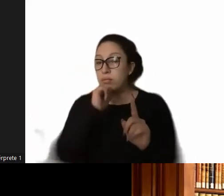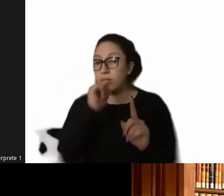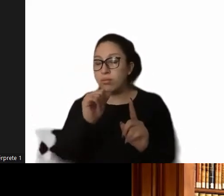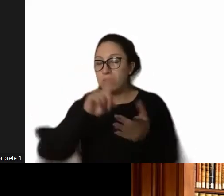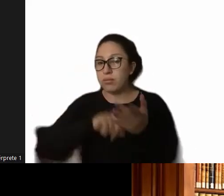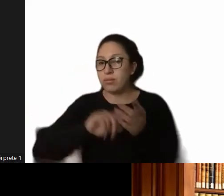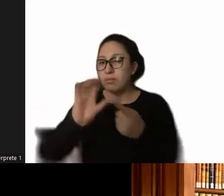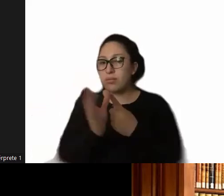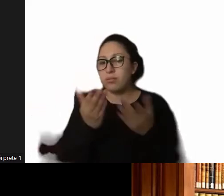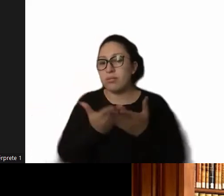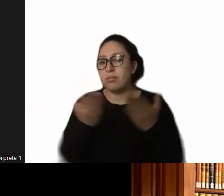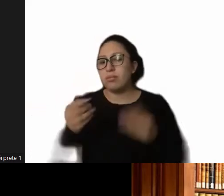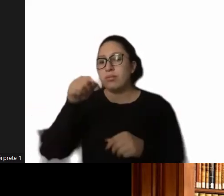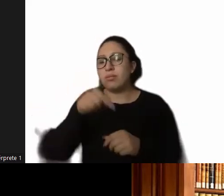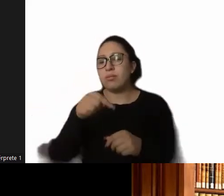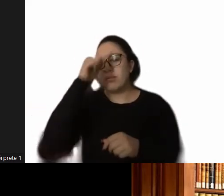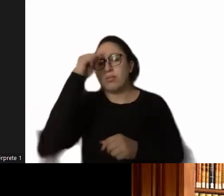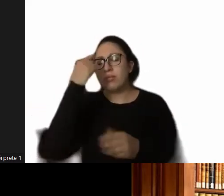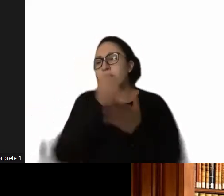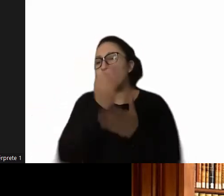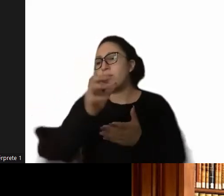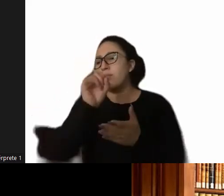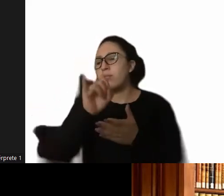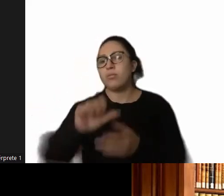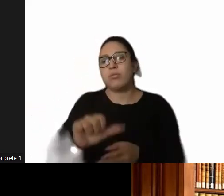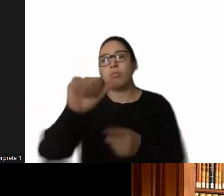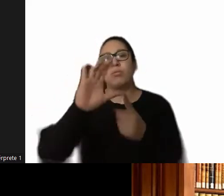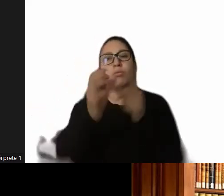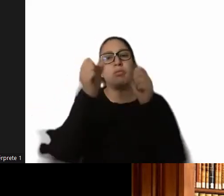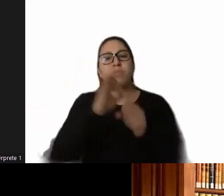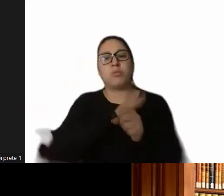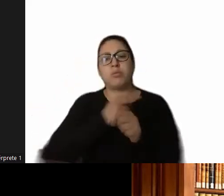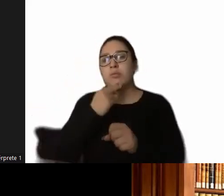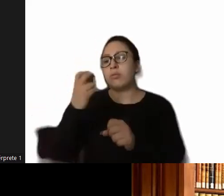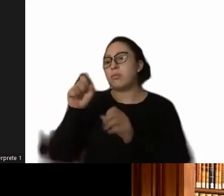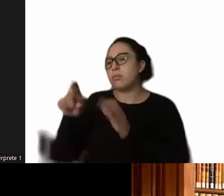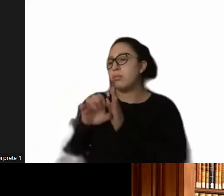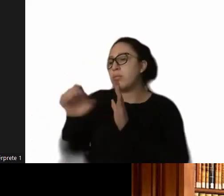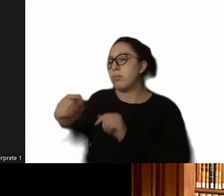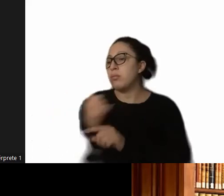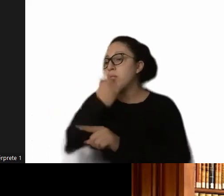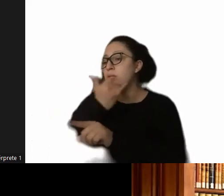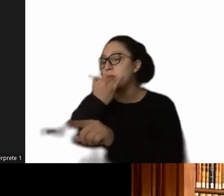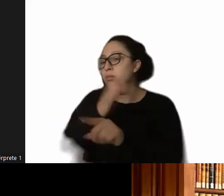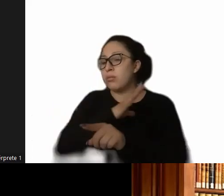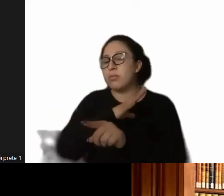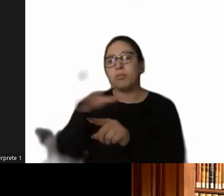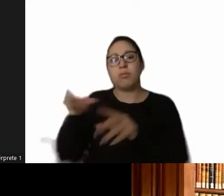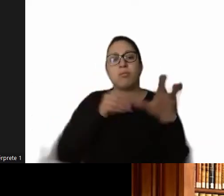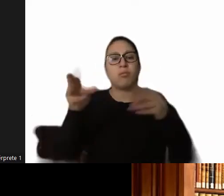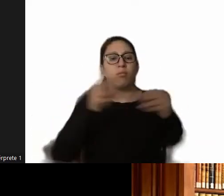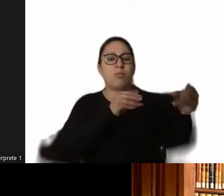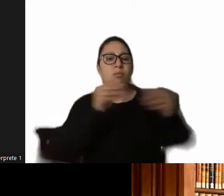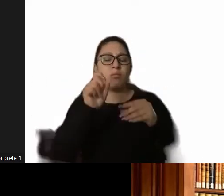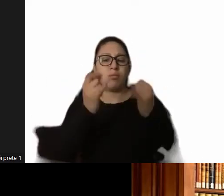aprobando. Entonces, para mí, mi preocupación es que no dejemos antecedentes de aprobar unos dictámenes sin